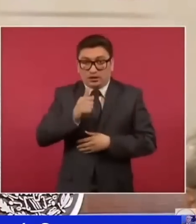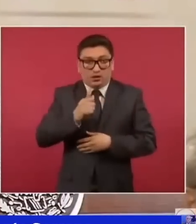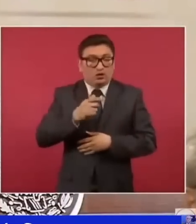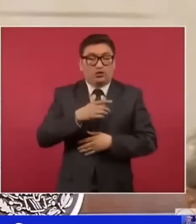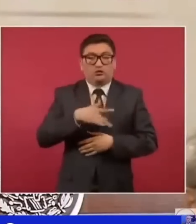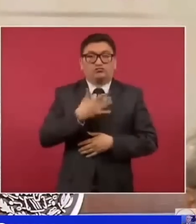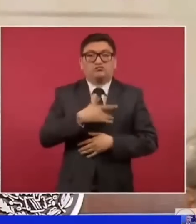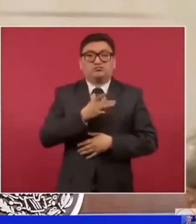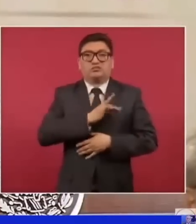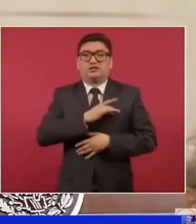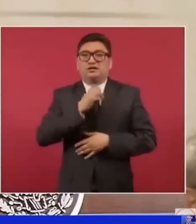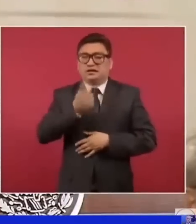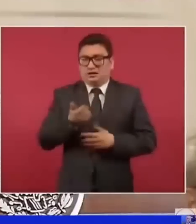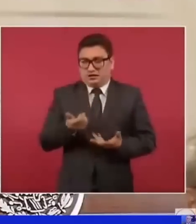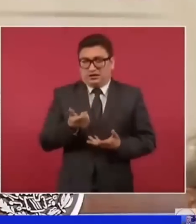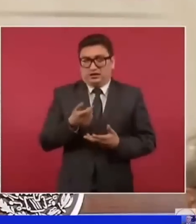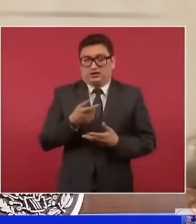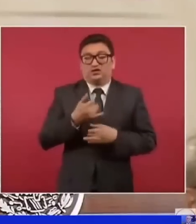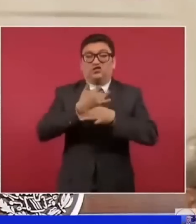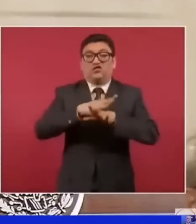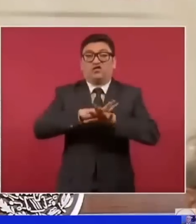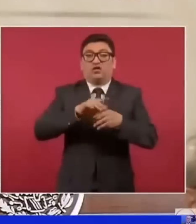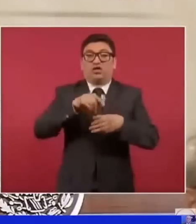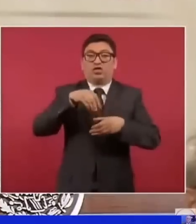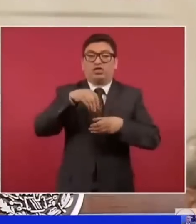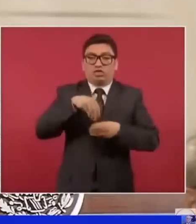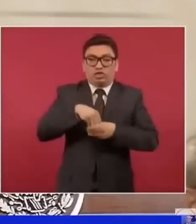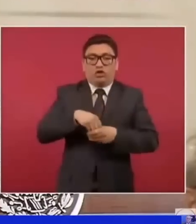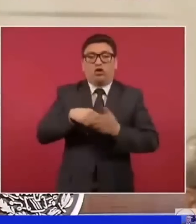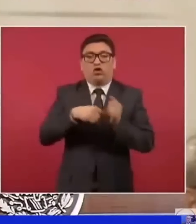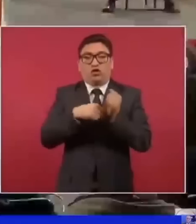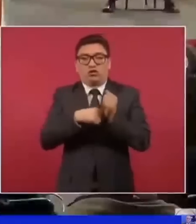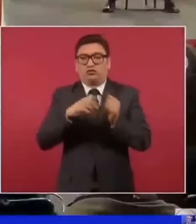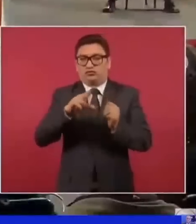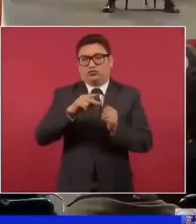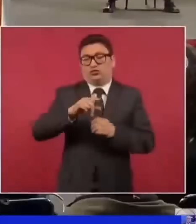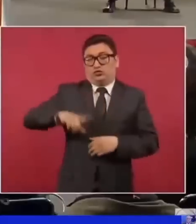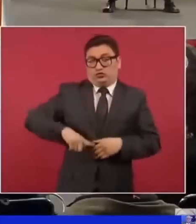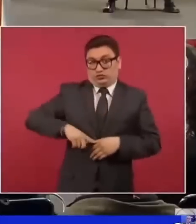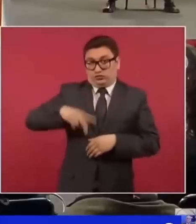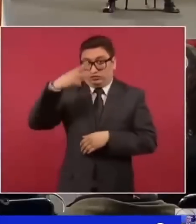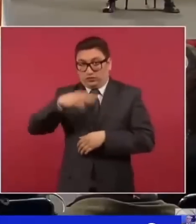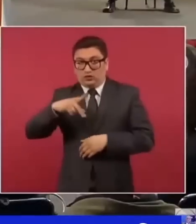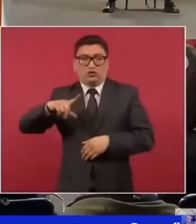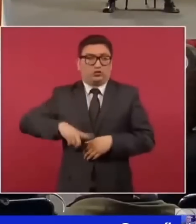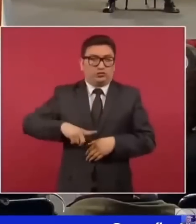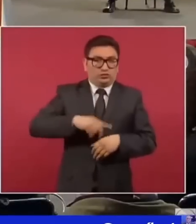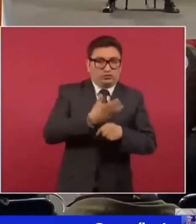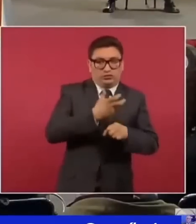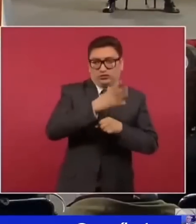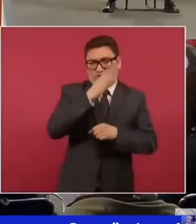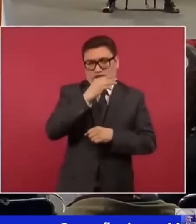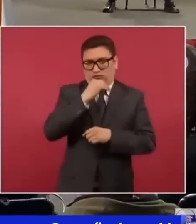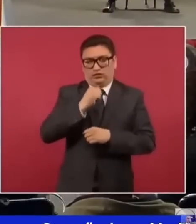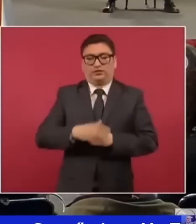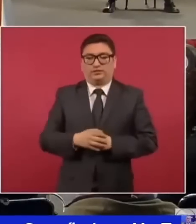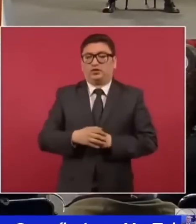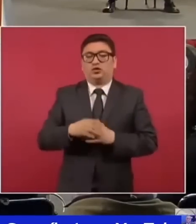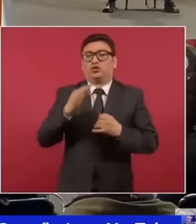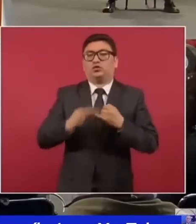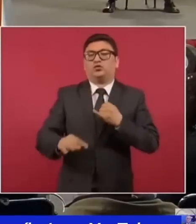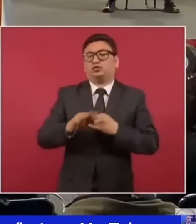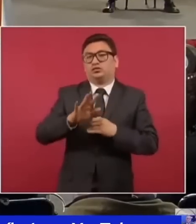No pueden ocultar información, ni en el gobierno de Estados Unidos, ni en el gobierno de México. No se puede. Para cerrar,